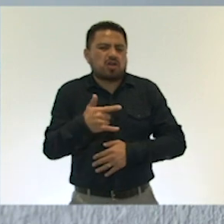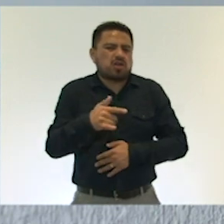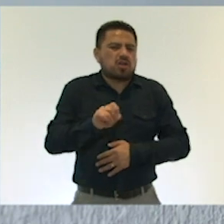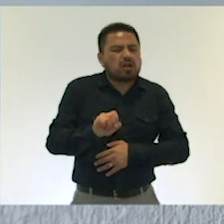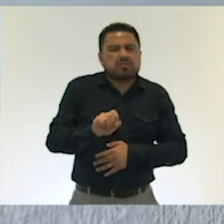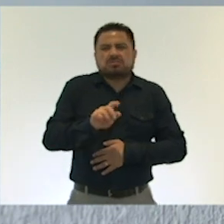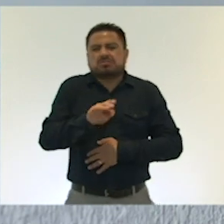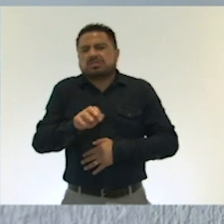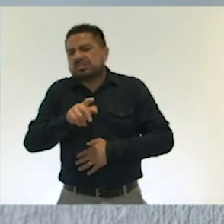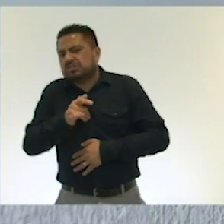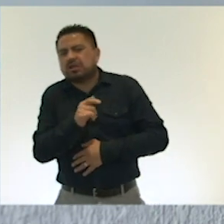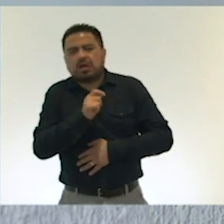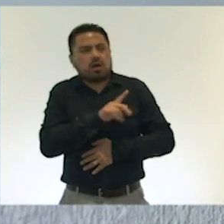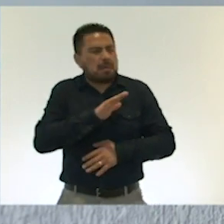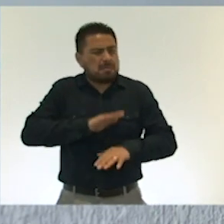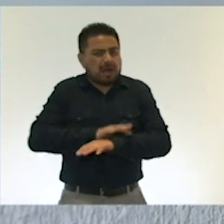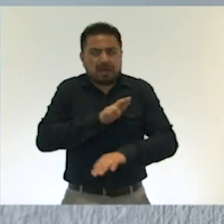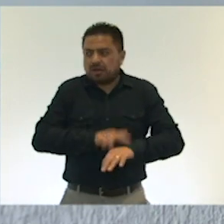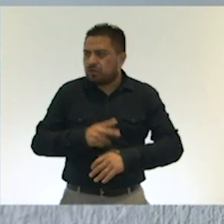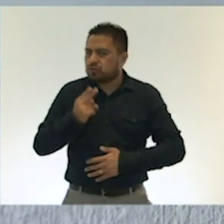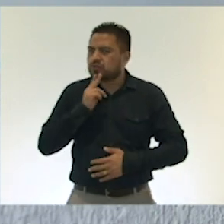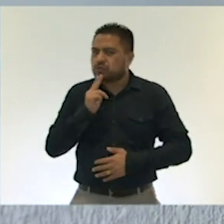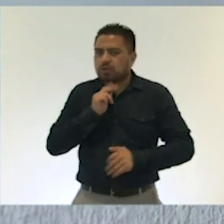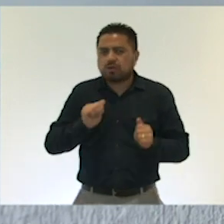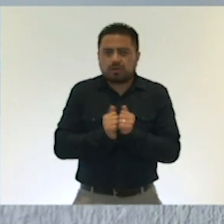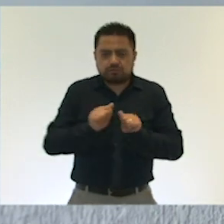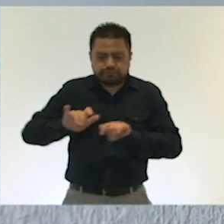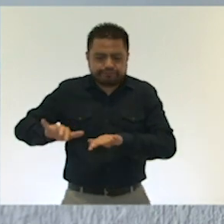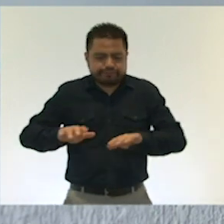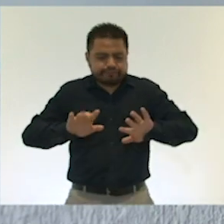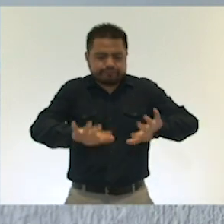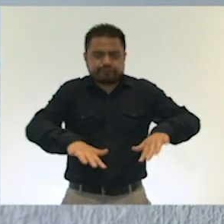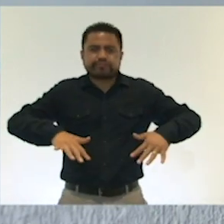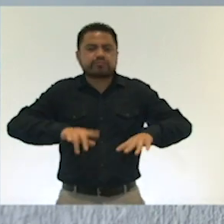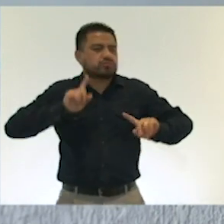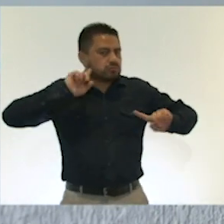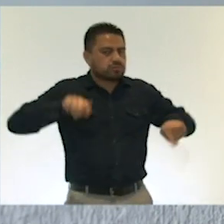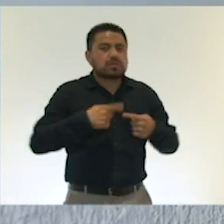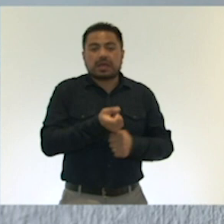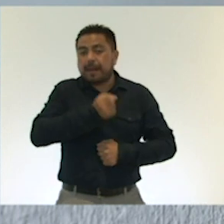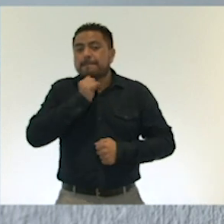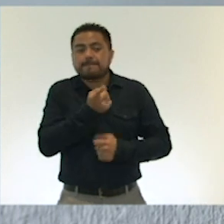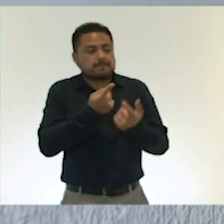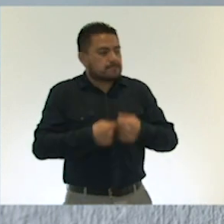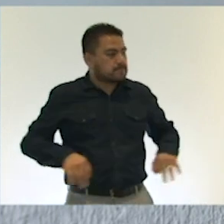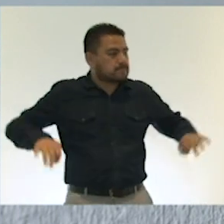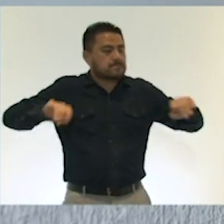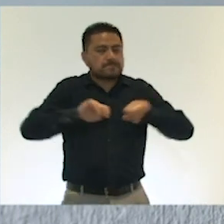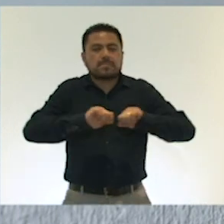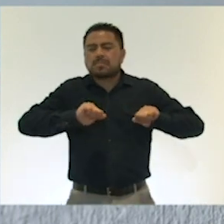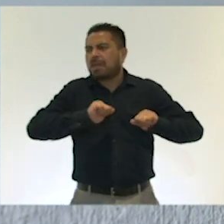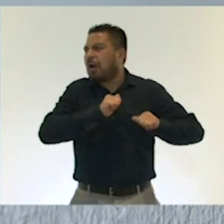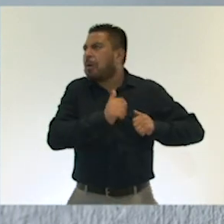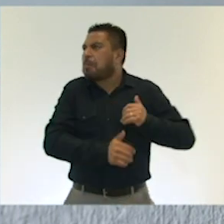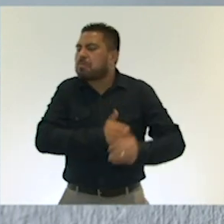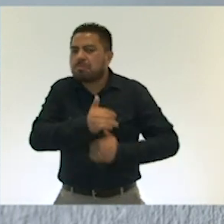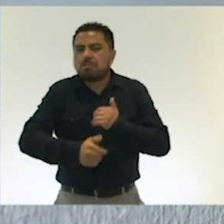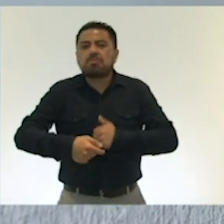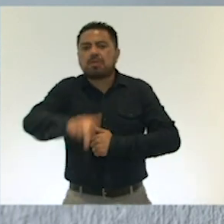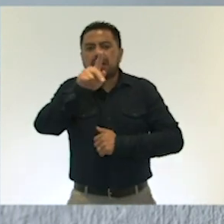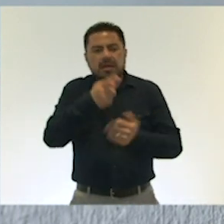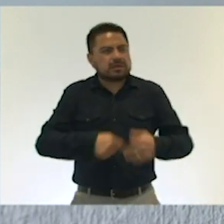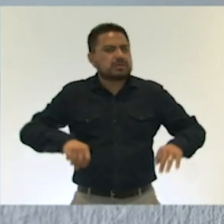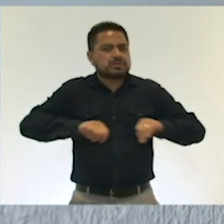xilófono, que son bastante utilizados en el repertorio orquestal. Aquí siguen teniendo el papel rítmico, pero además también el